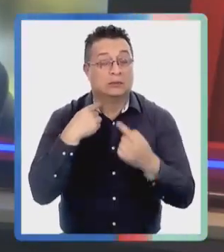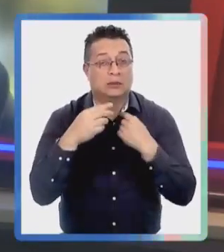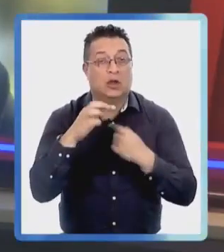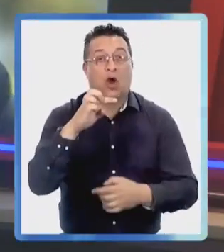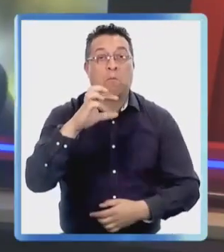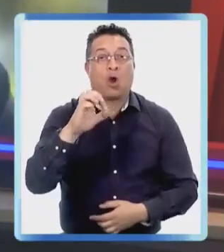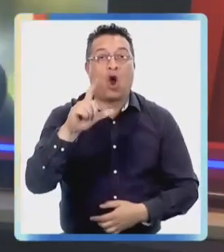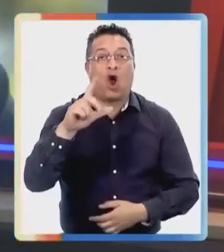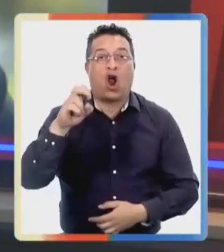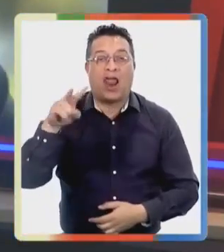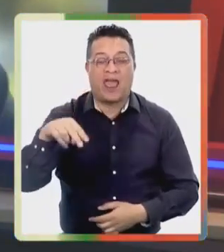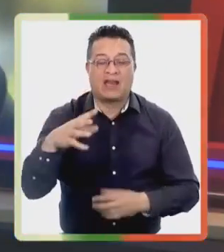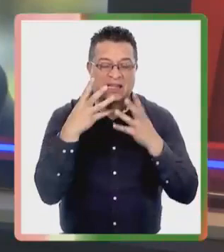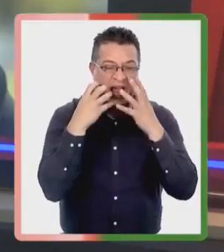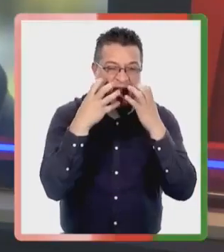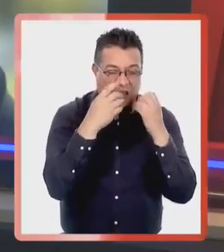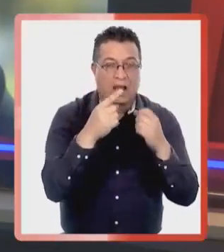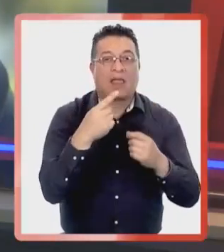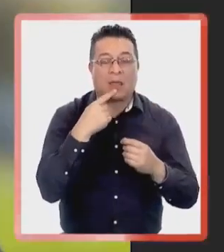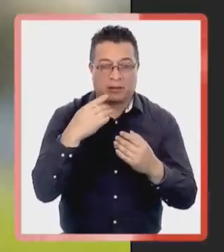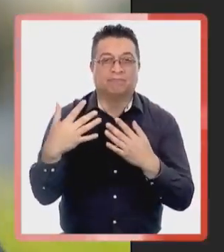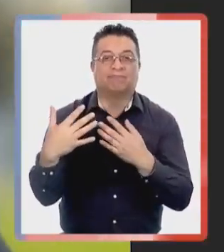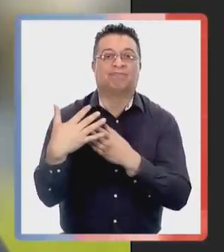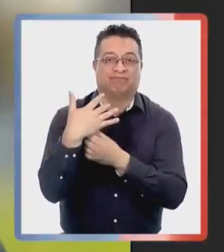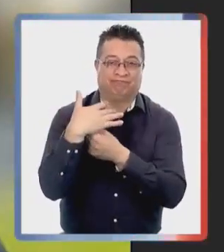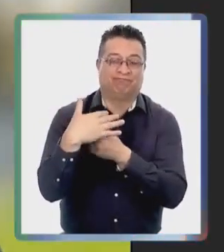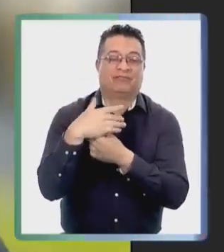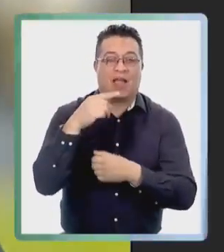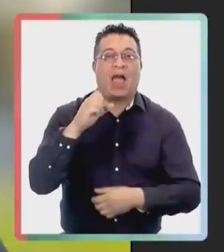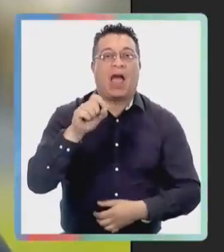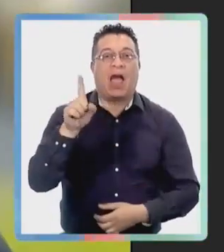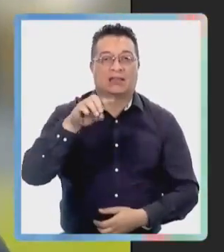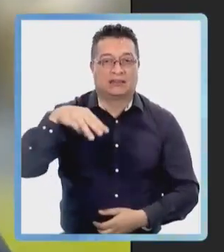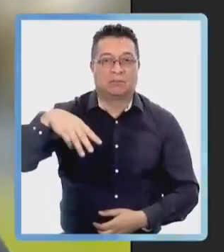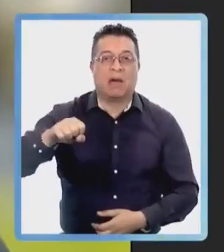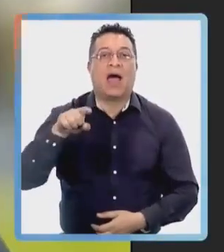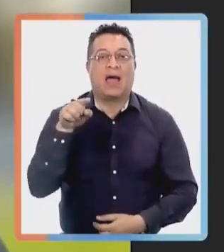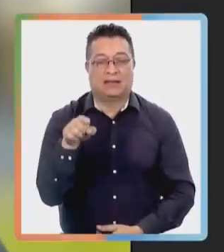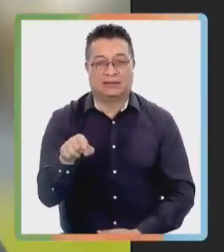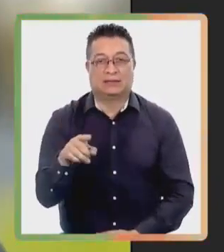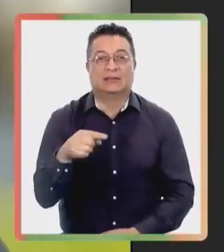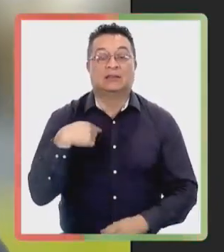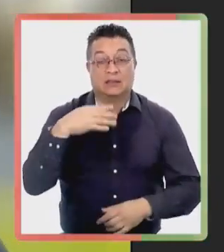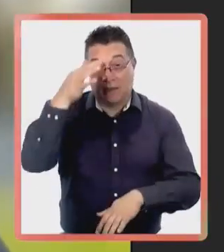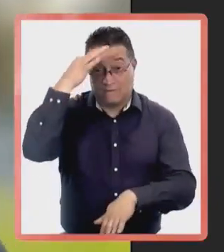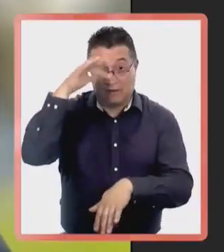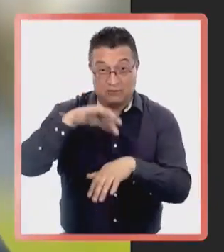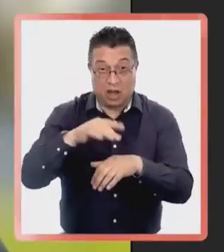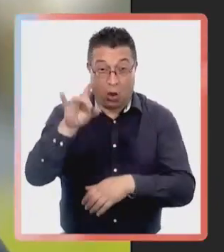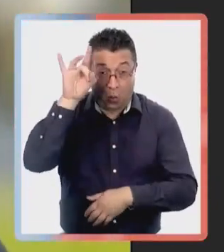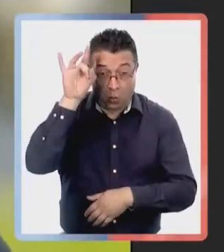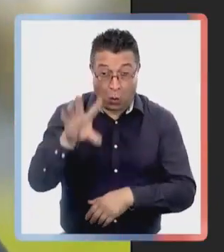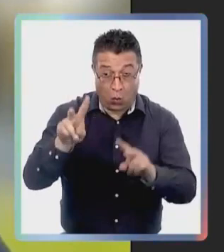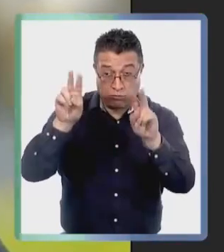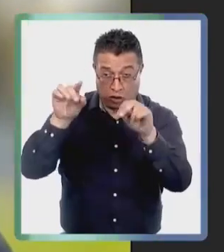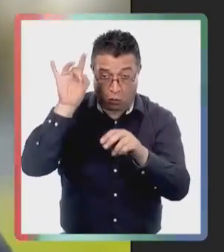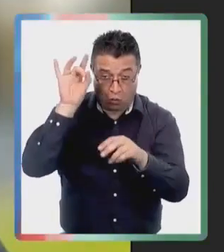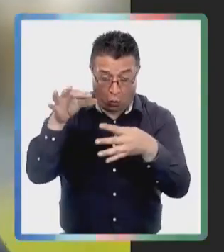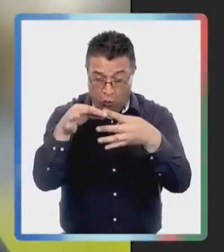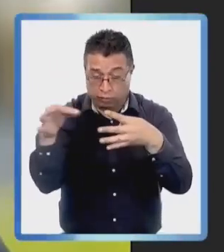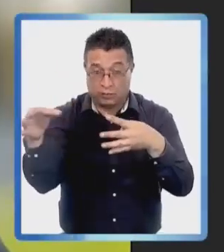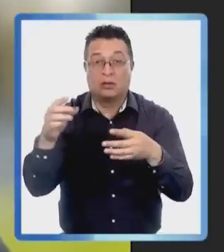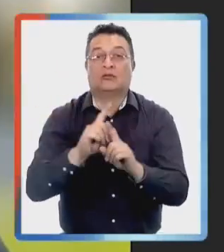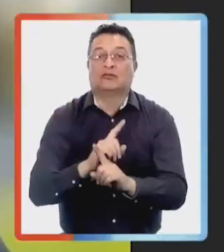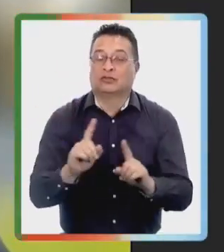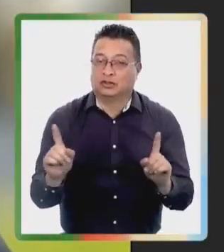los pólenes, las alergias que también influyen en el desarrollo del asma, pero una enfermedad que no tiene una sola causa